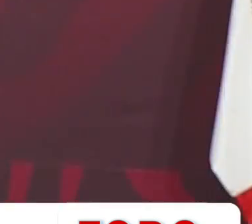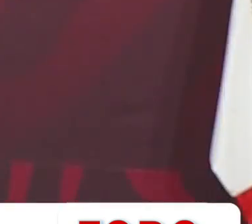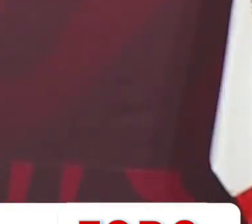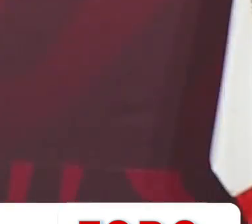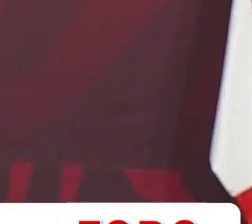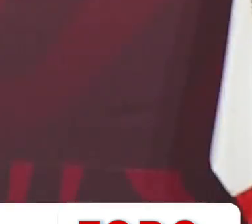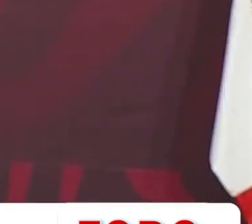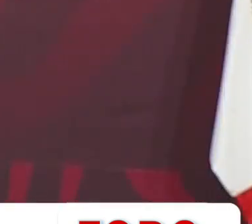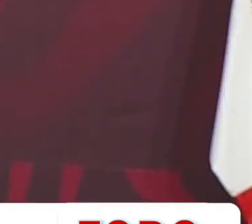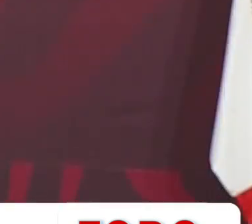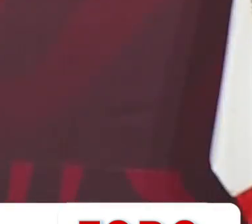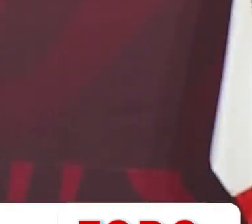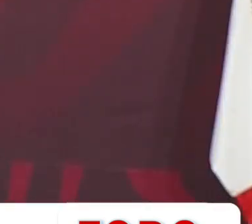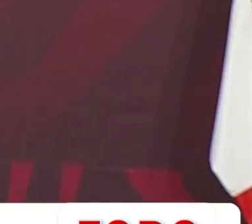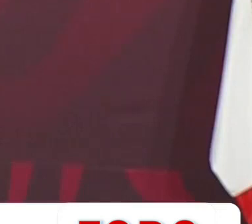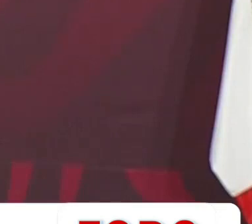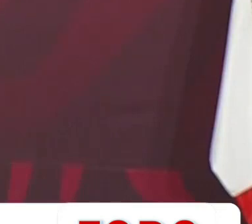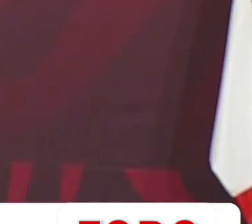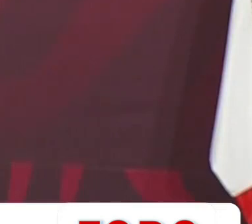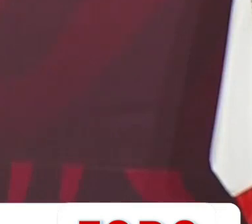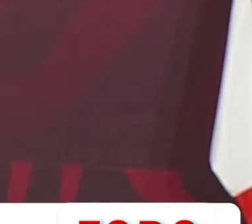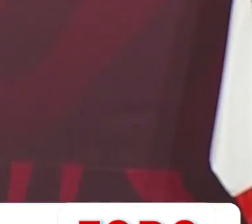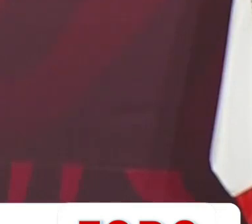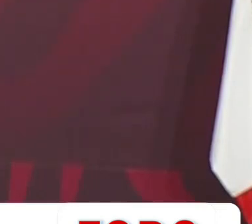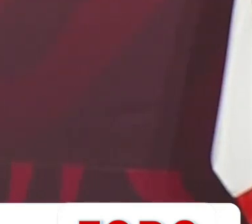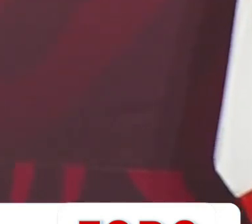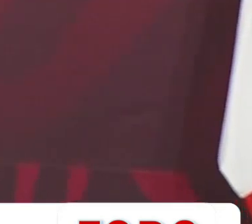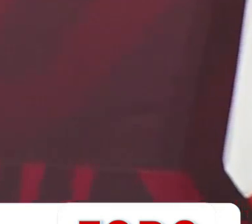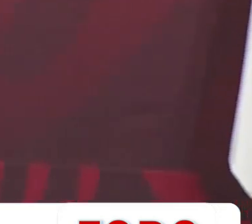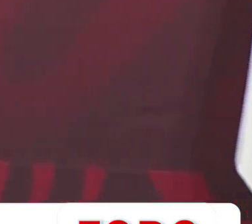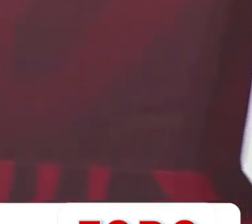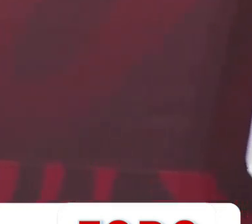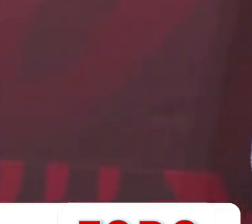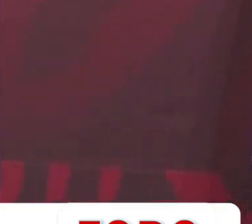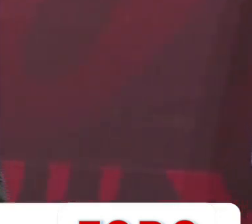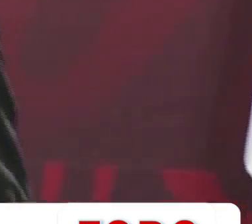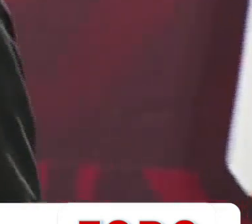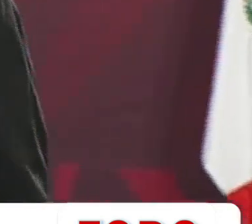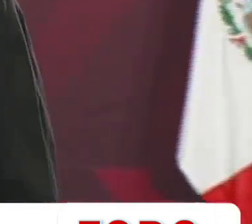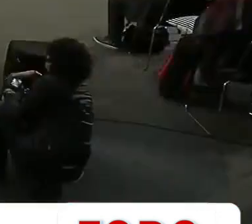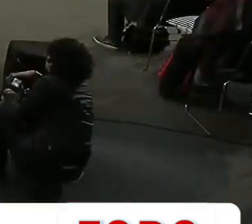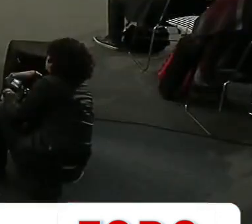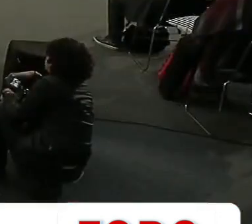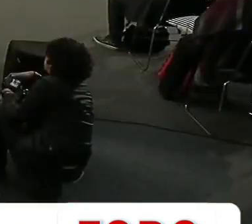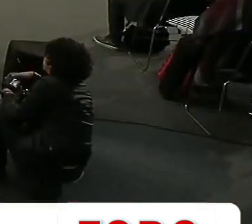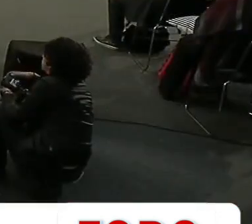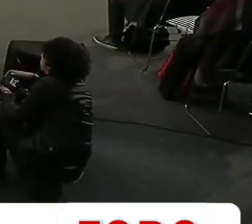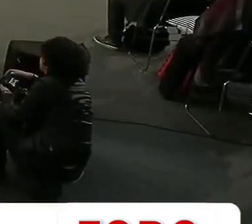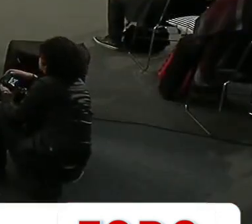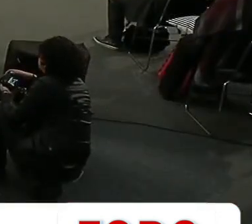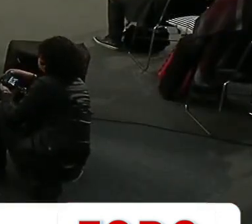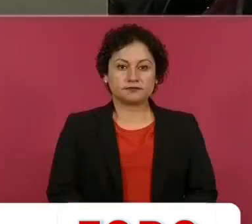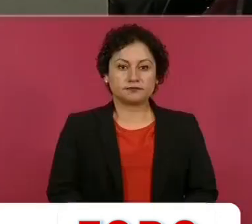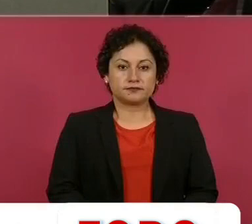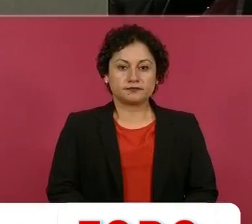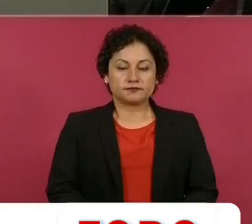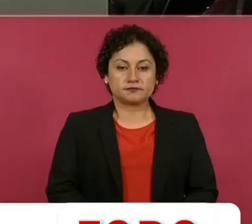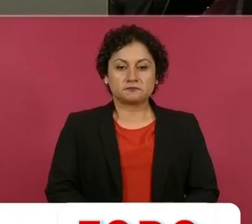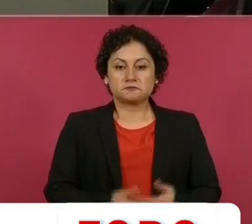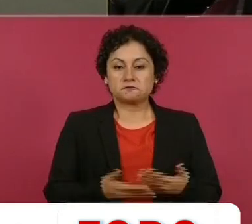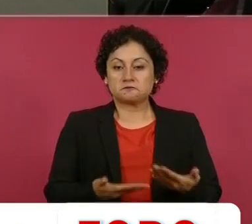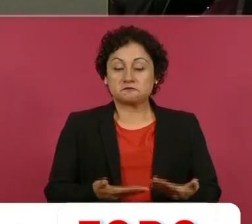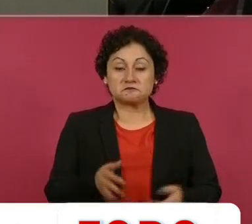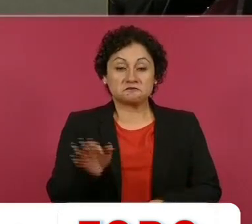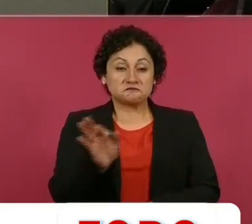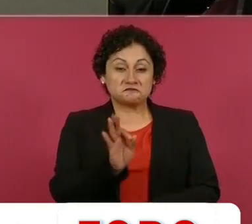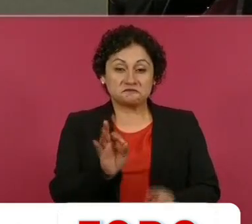este volumen enorme de migrantes que suben a los trenes, la decisión de la empresa? El presidente López Obrador informó que cuando concluya su